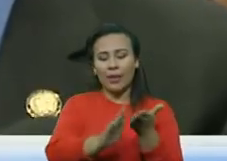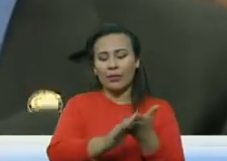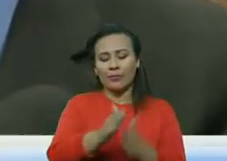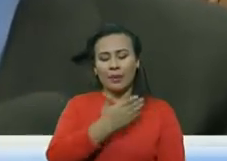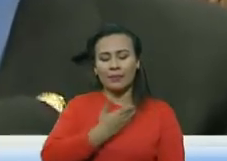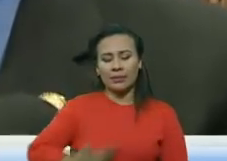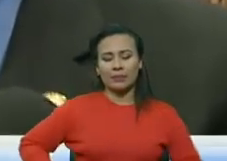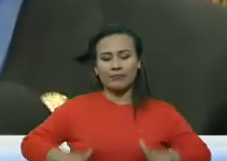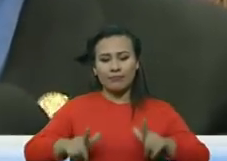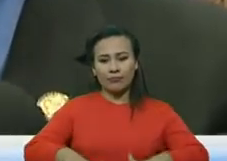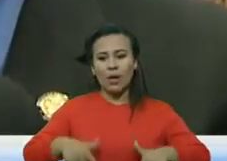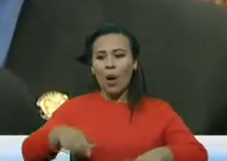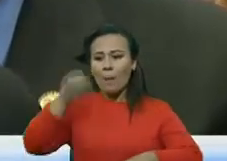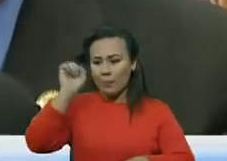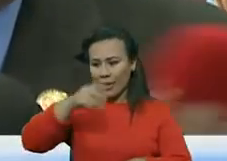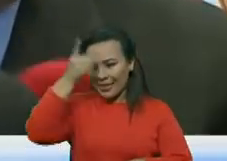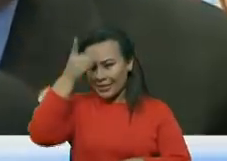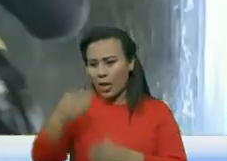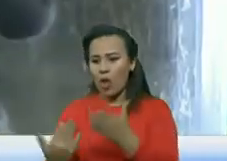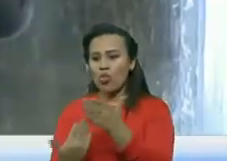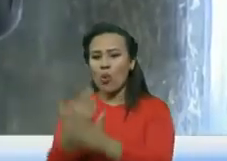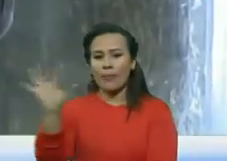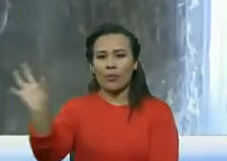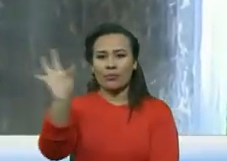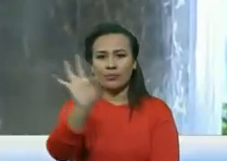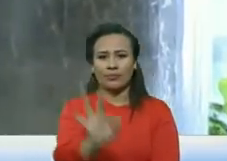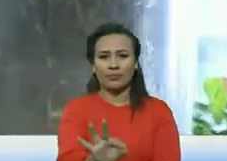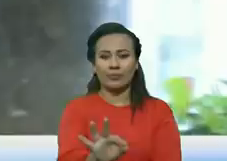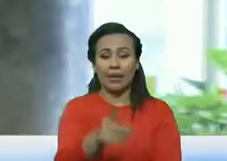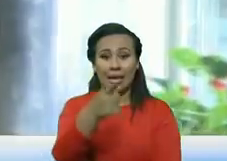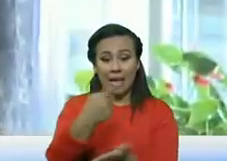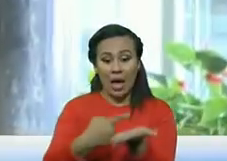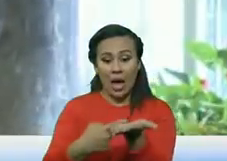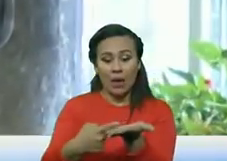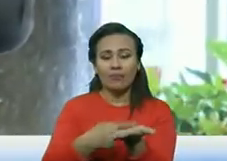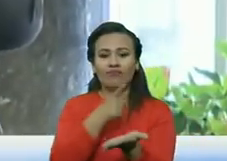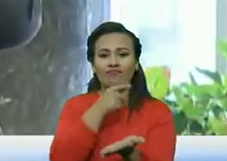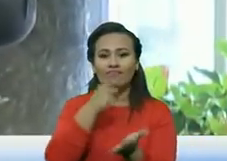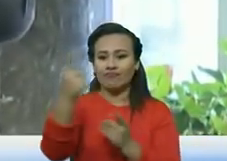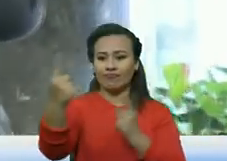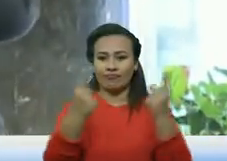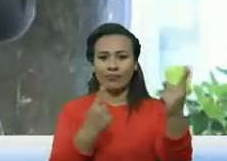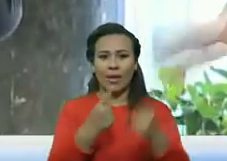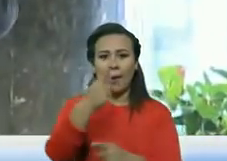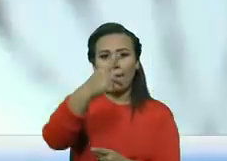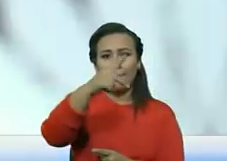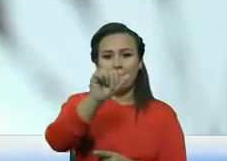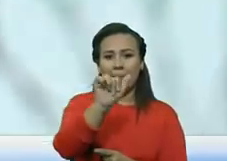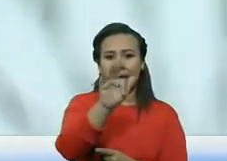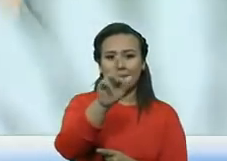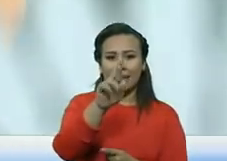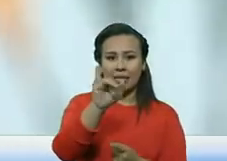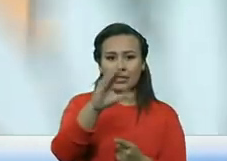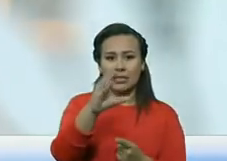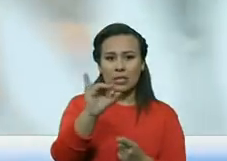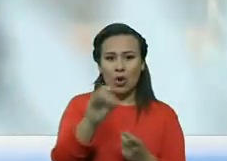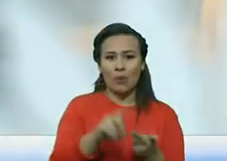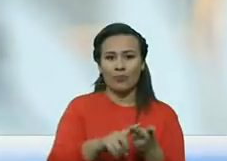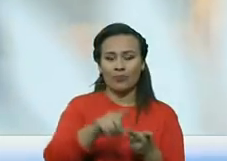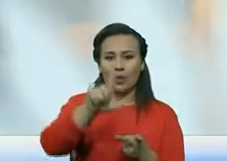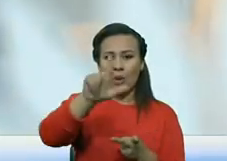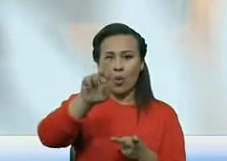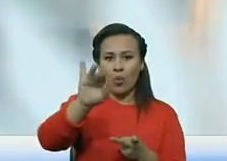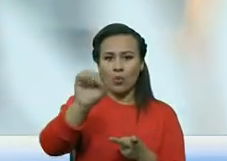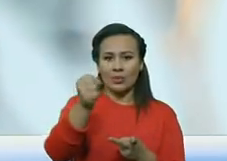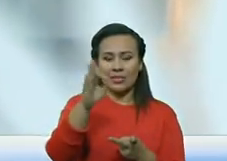y la Asamblea designe al nuevo vicepresidente. A esta reunión asistieron los legisladores Patricio Donoso de Creo, Luis Fernando Torres